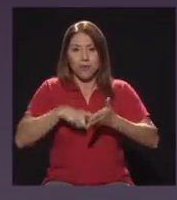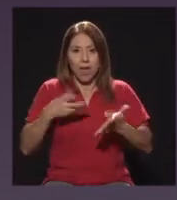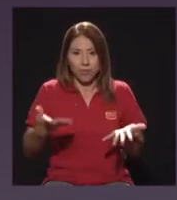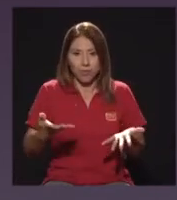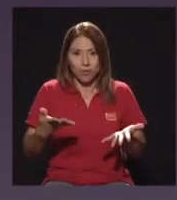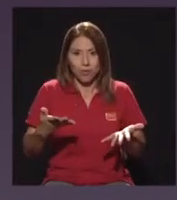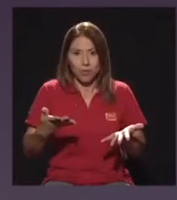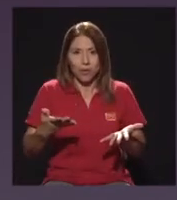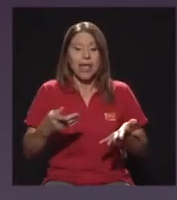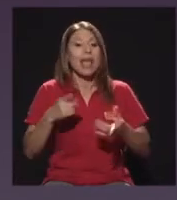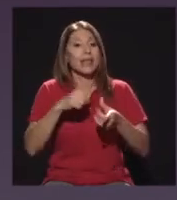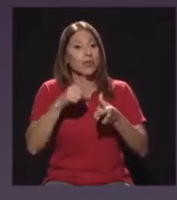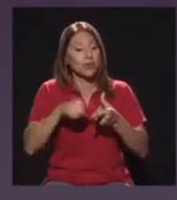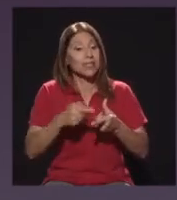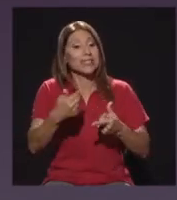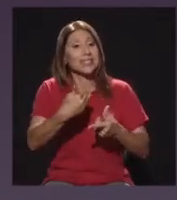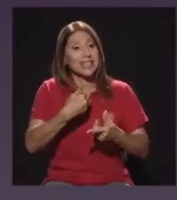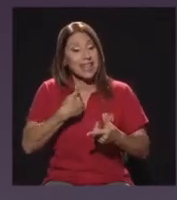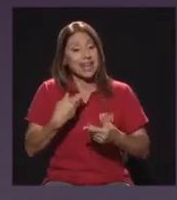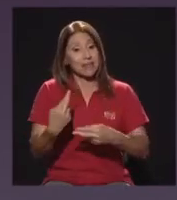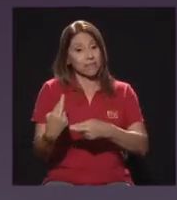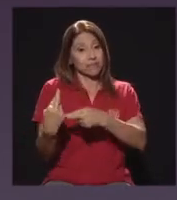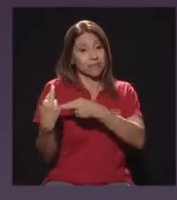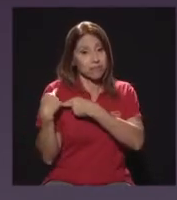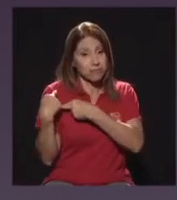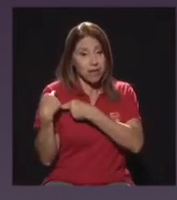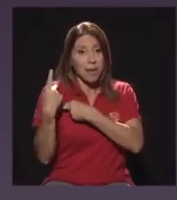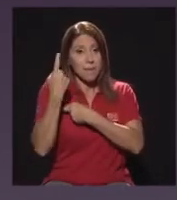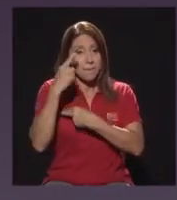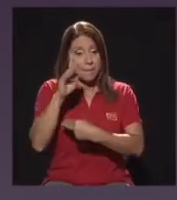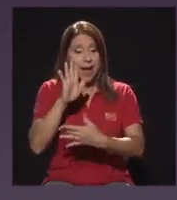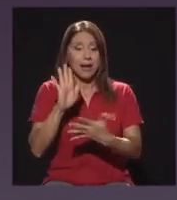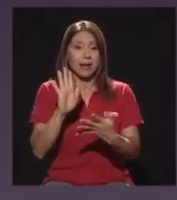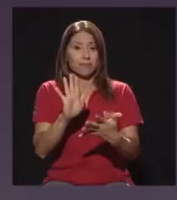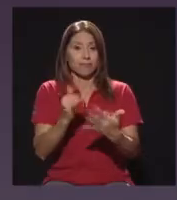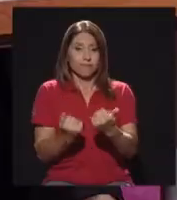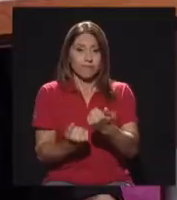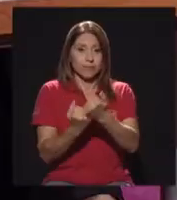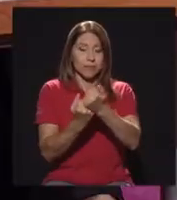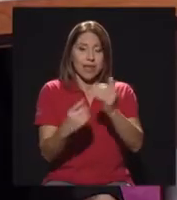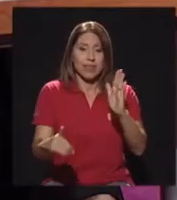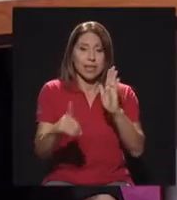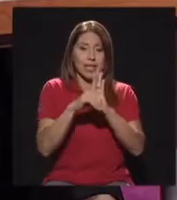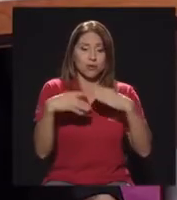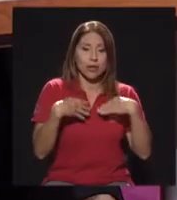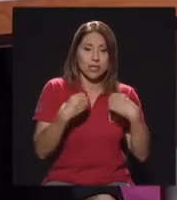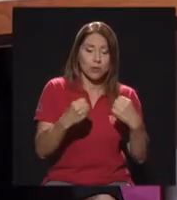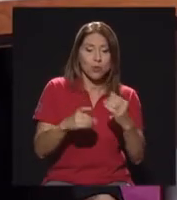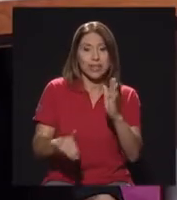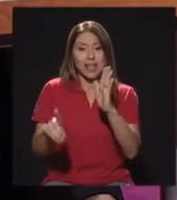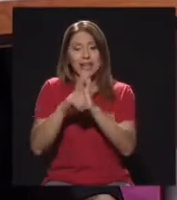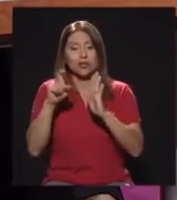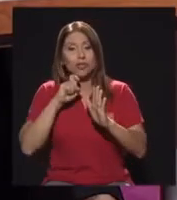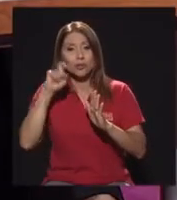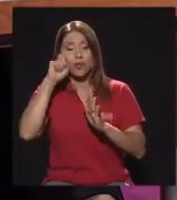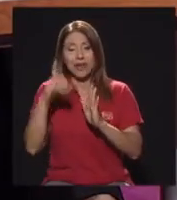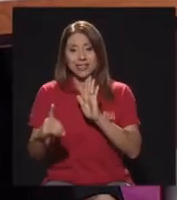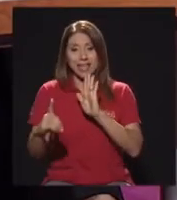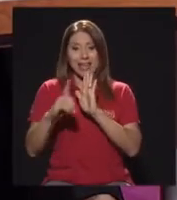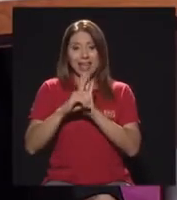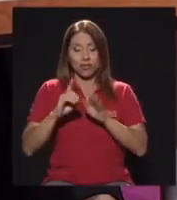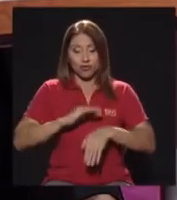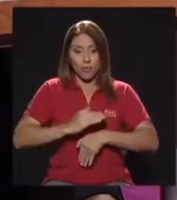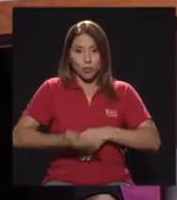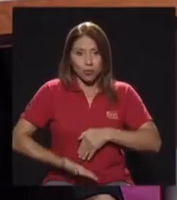tiene obligaciones de cara al derecho a la salud verdad de cara a los derechos sexuales y derechos reproductivos consignados incluso en las